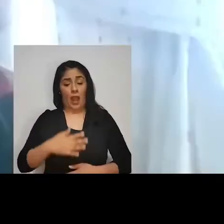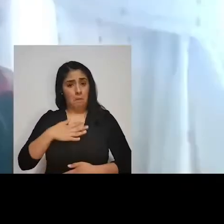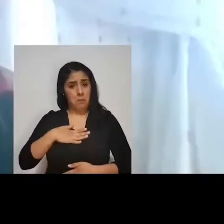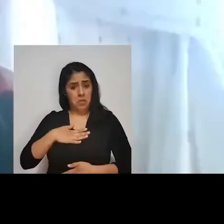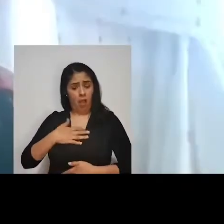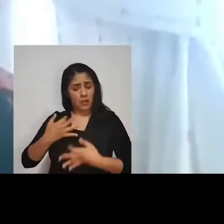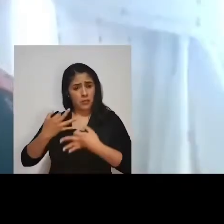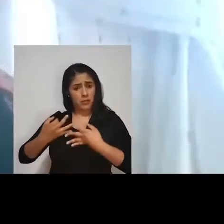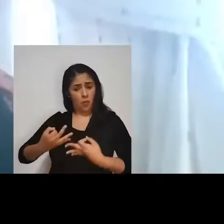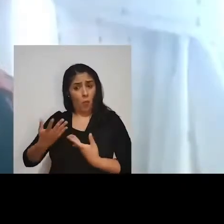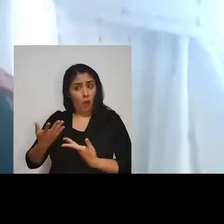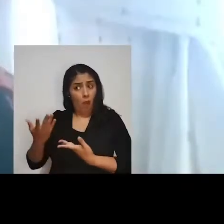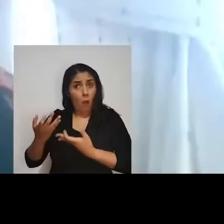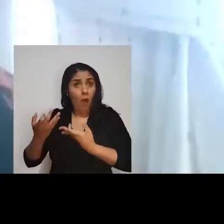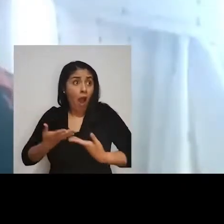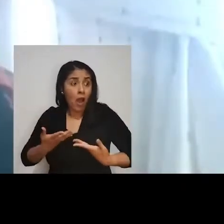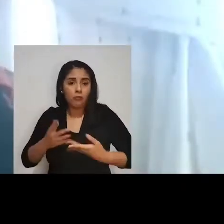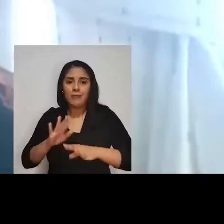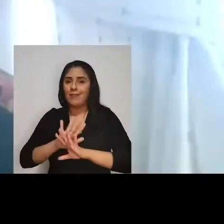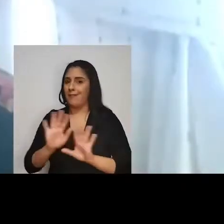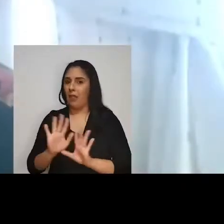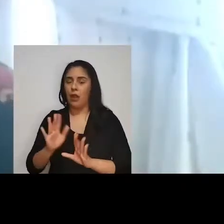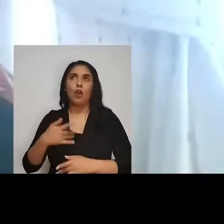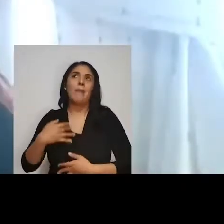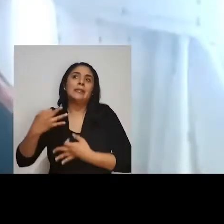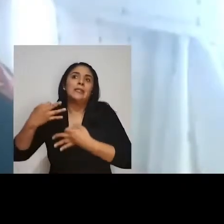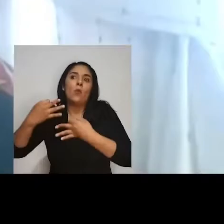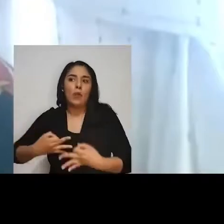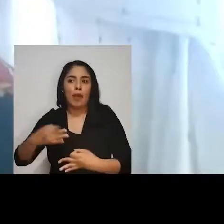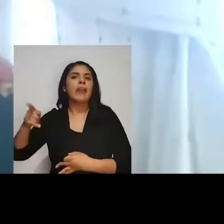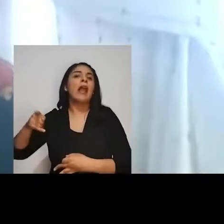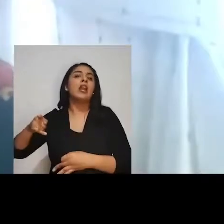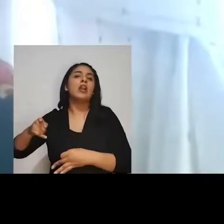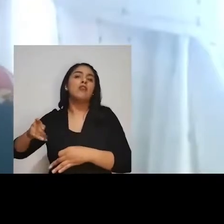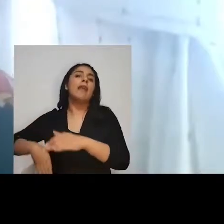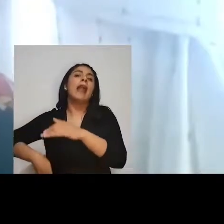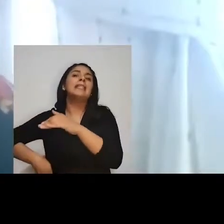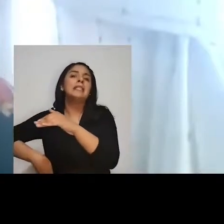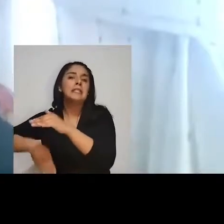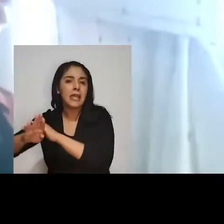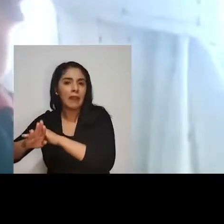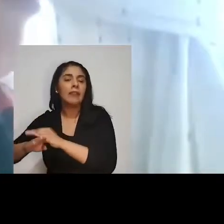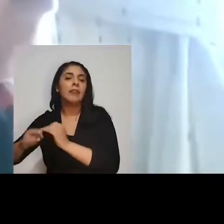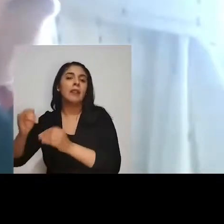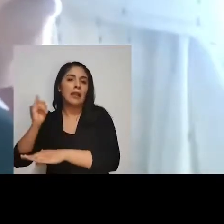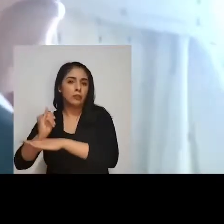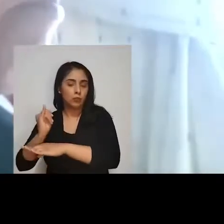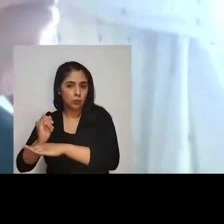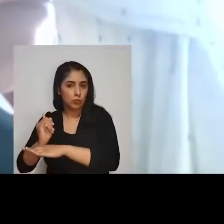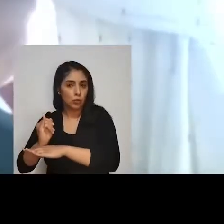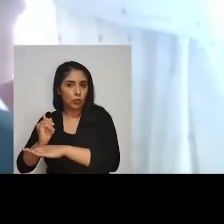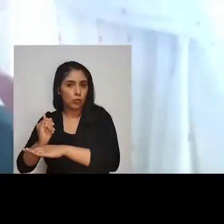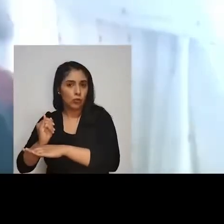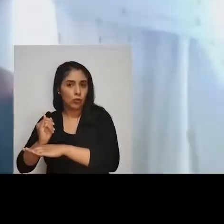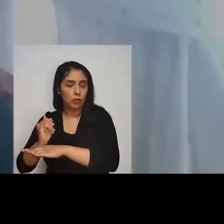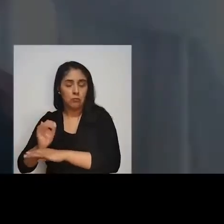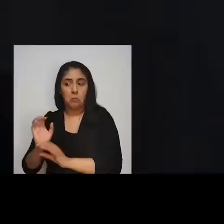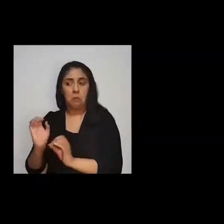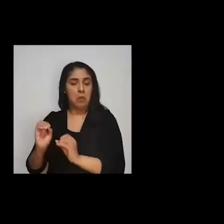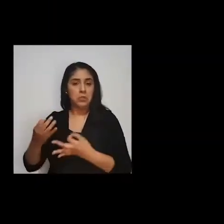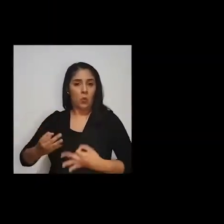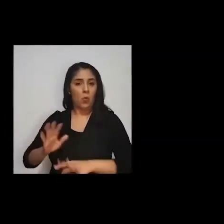A mí no me han asegurado nada. No me han asegurado que lo van a dar de baja. No me han asegurado nada.